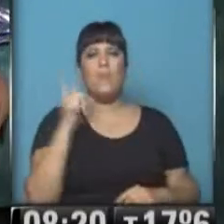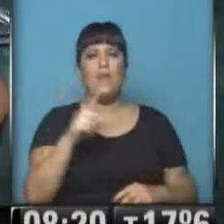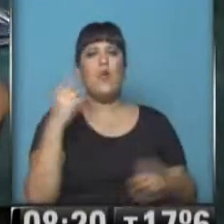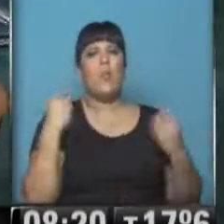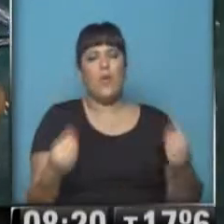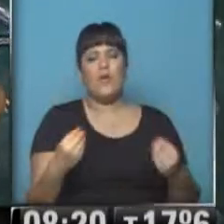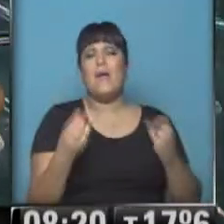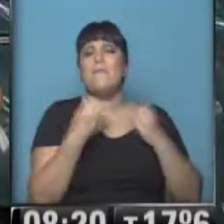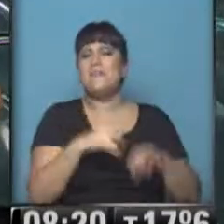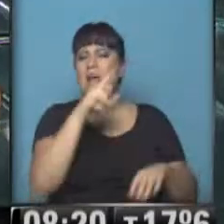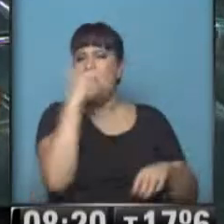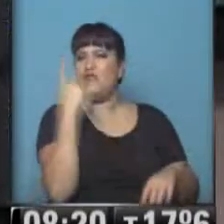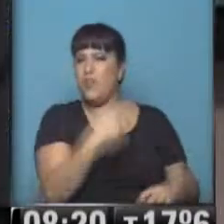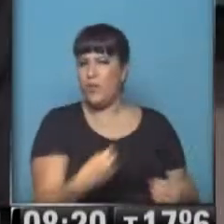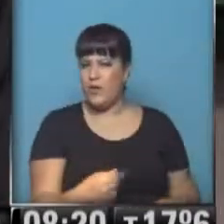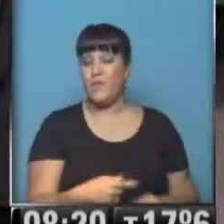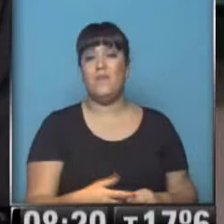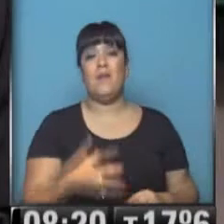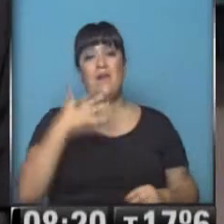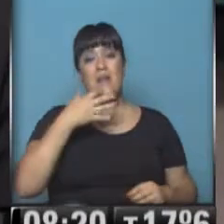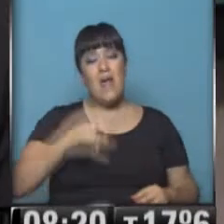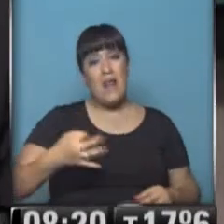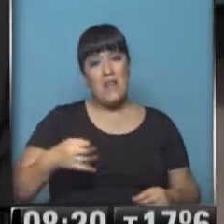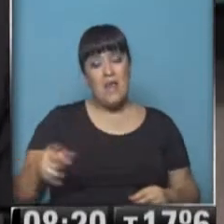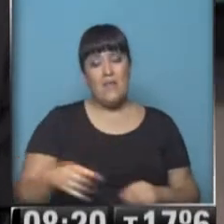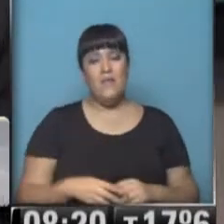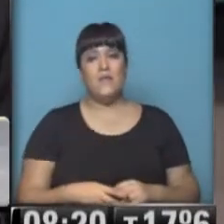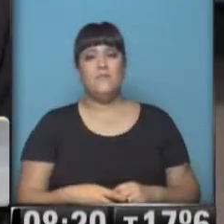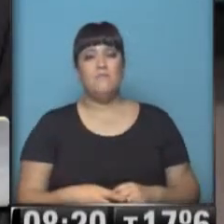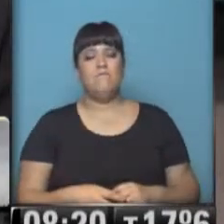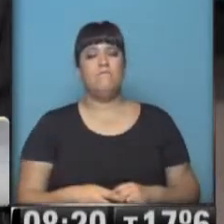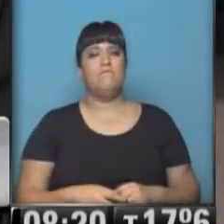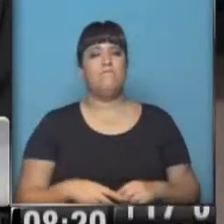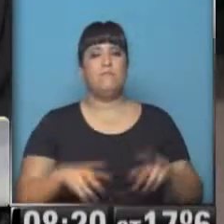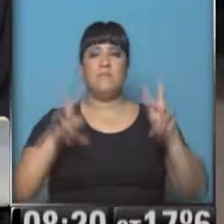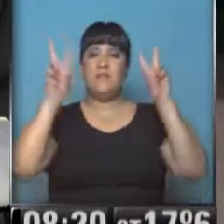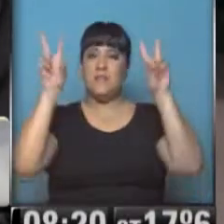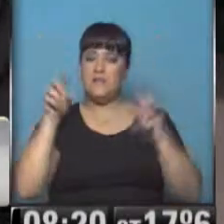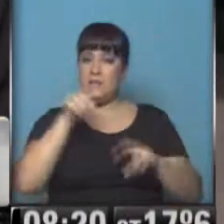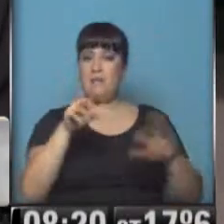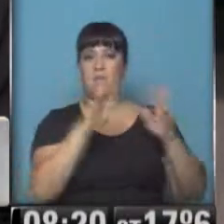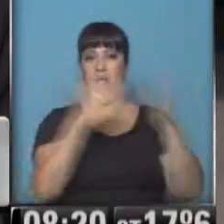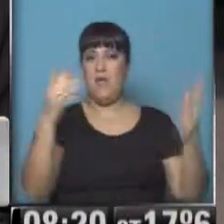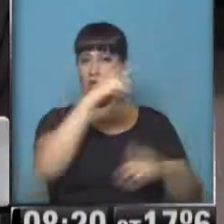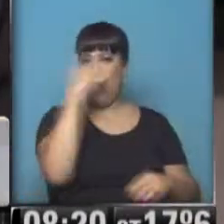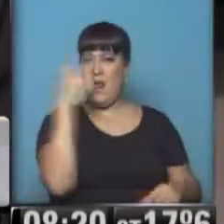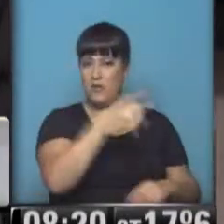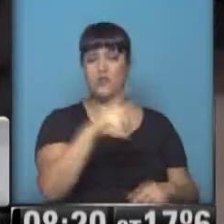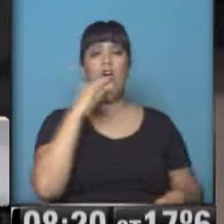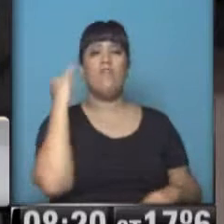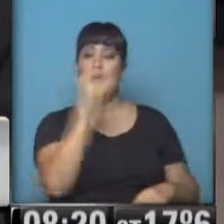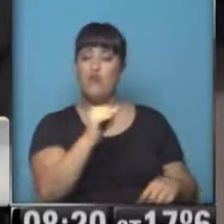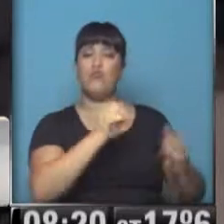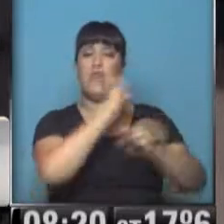empezar por ahí en tanto porque en realidad puso el tema en el escenario el diario la nación denunciando a la